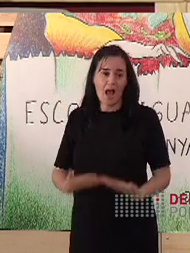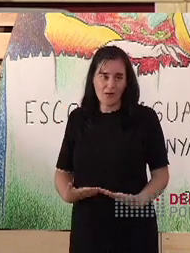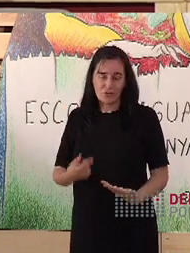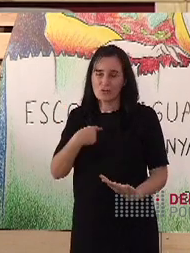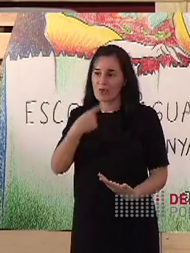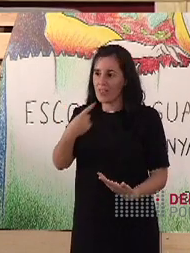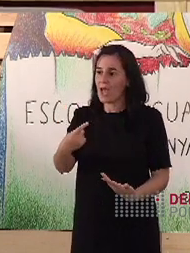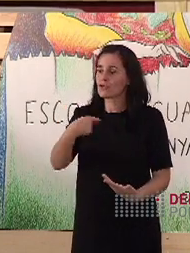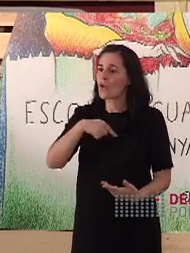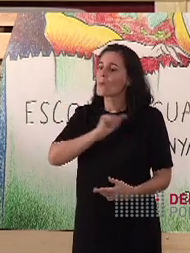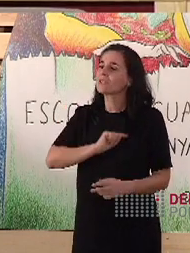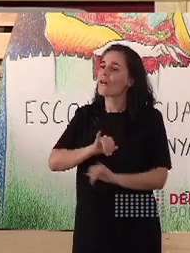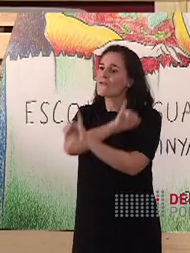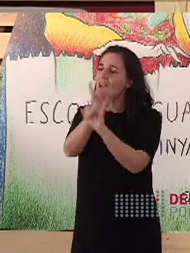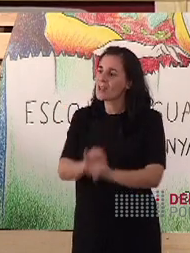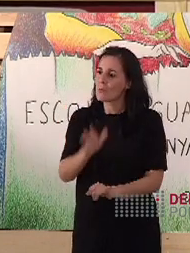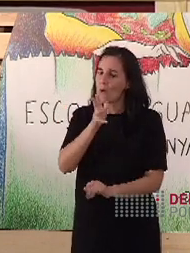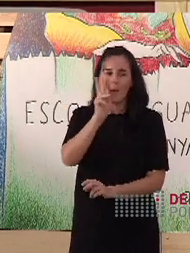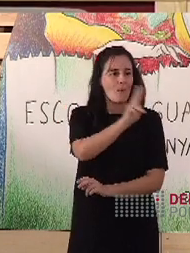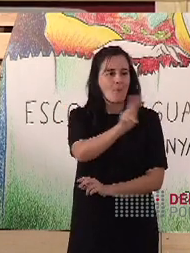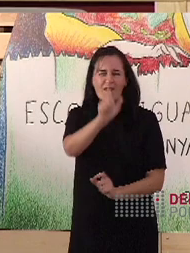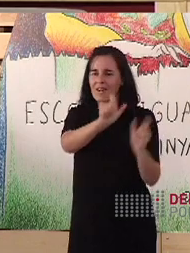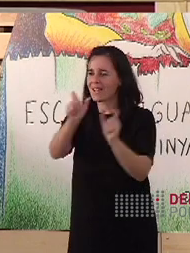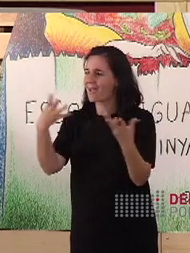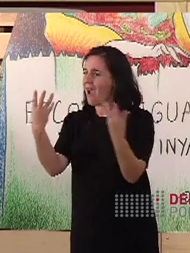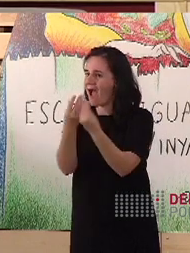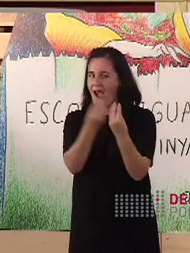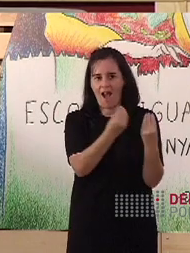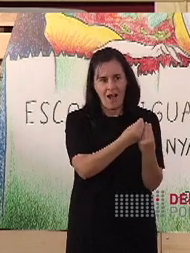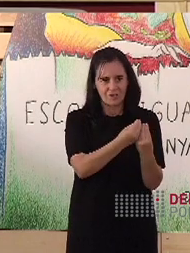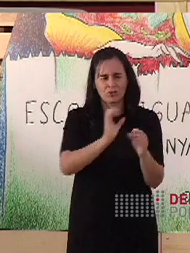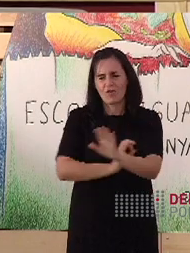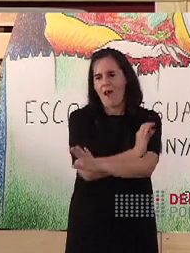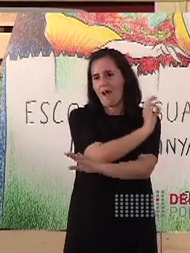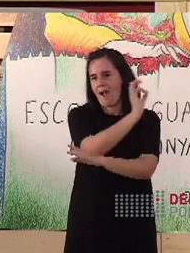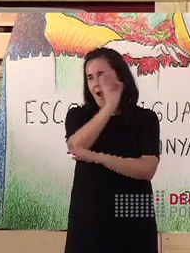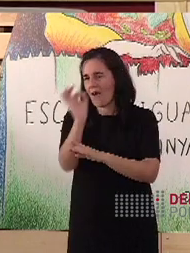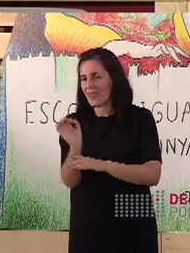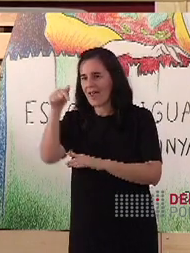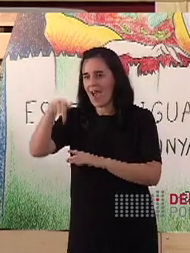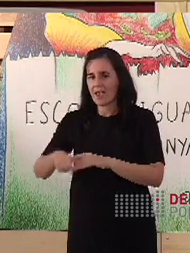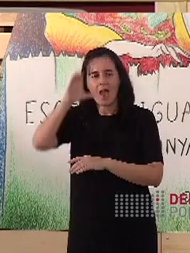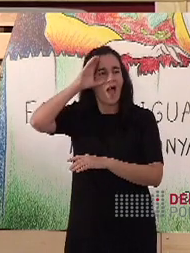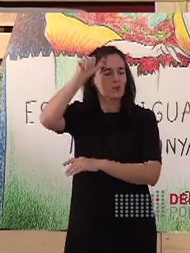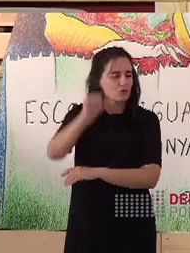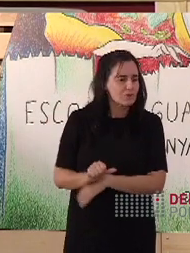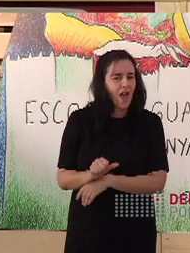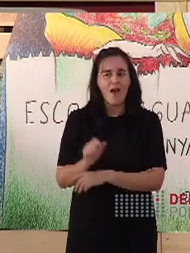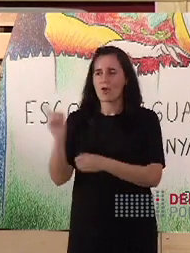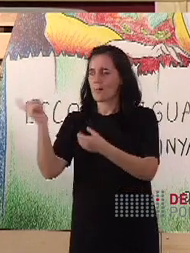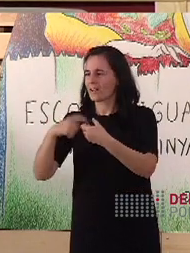sinto feliz por ver a tanta xente que estivo aquí dende a mañá ata agora escoitando,